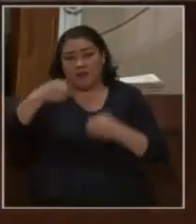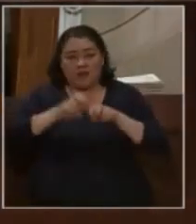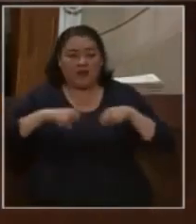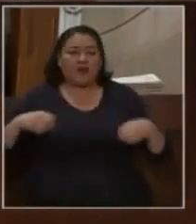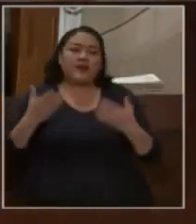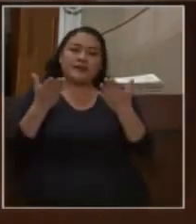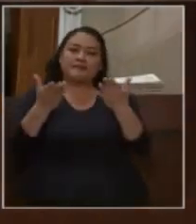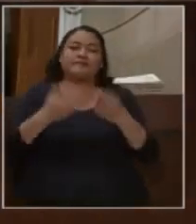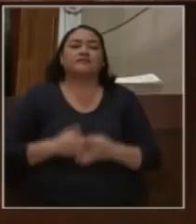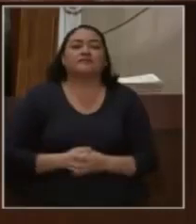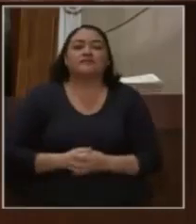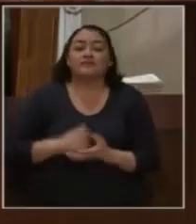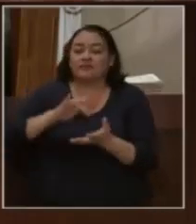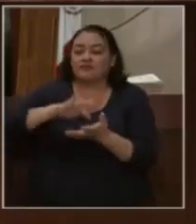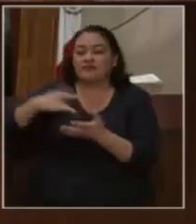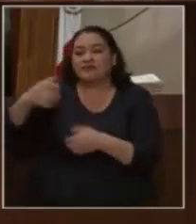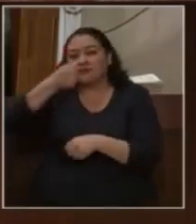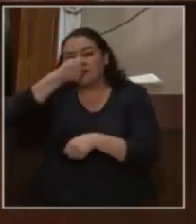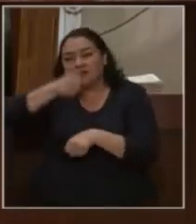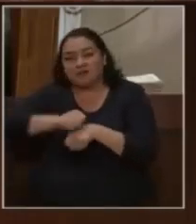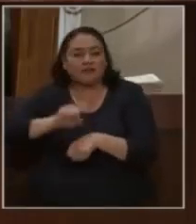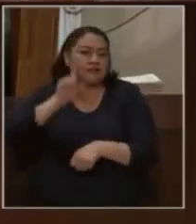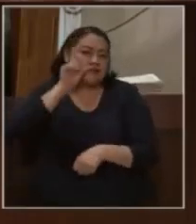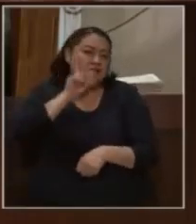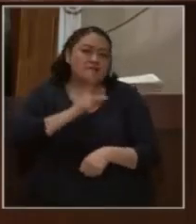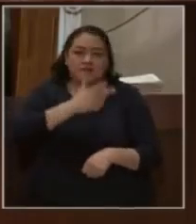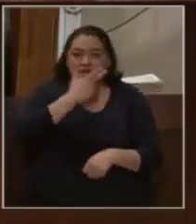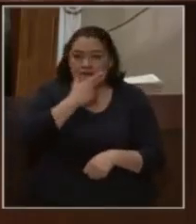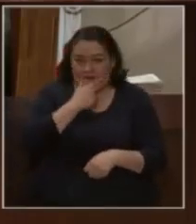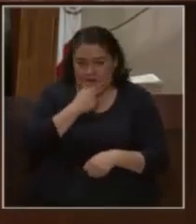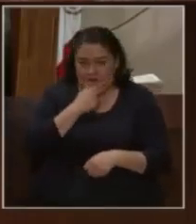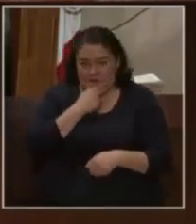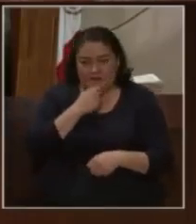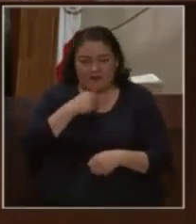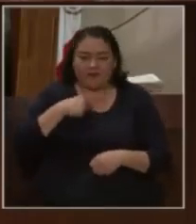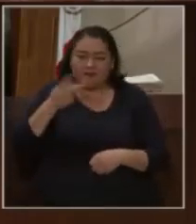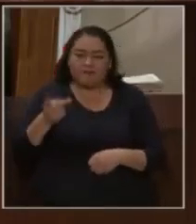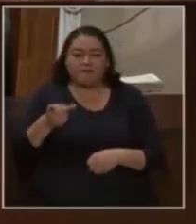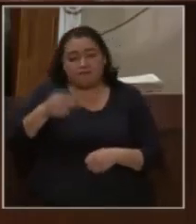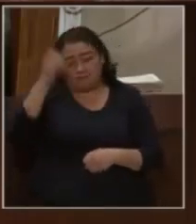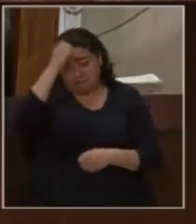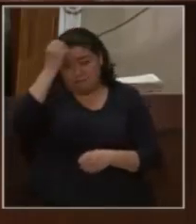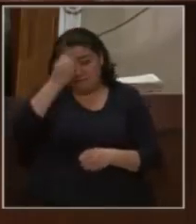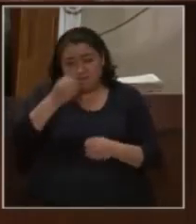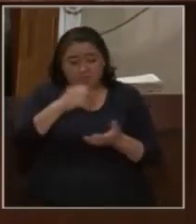Gracias, secretario. Magistrada, magistrados, está a su consideración el